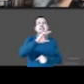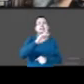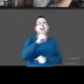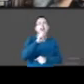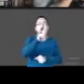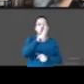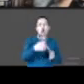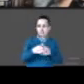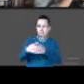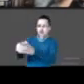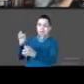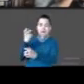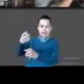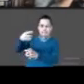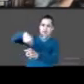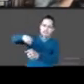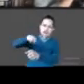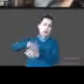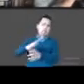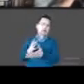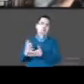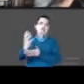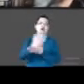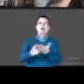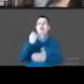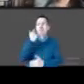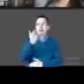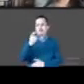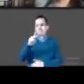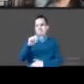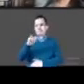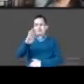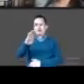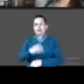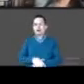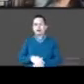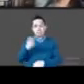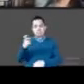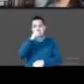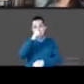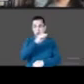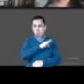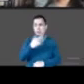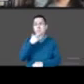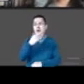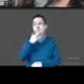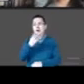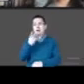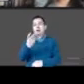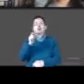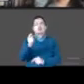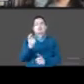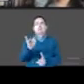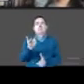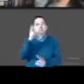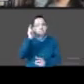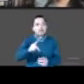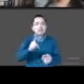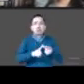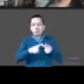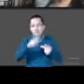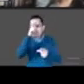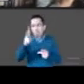absorber en mayor medida estos este grupo de población de adolescentes pues vemos que es el tema agropecuario el que en realidad está